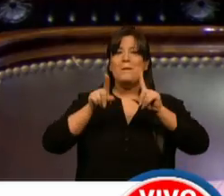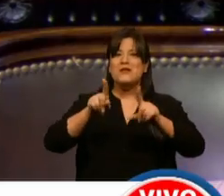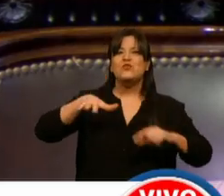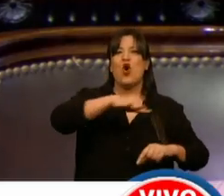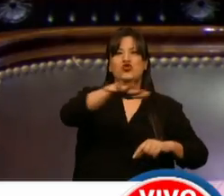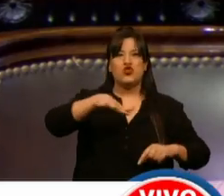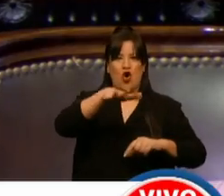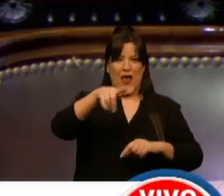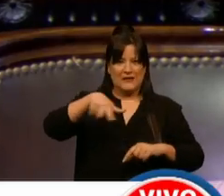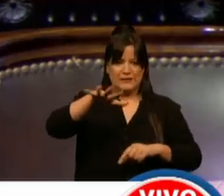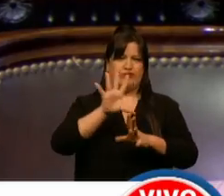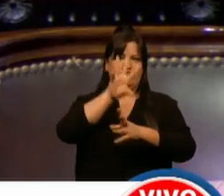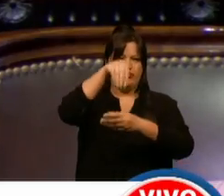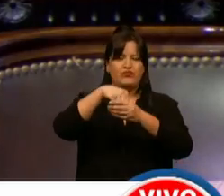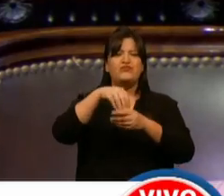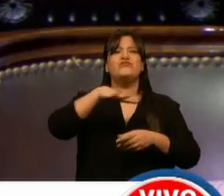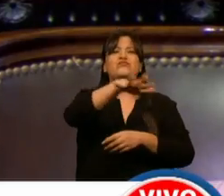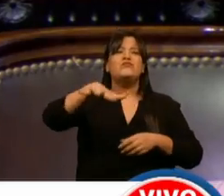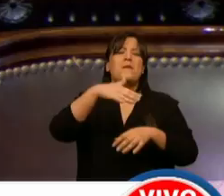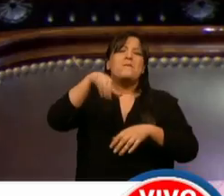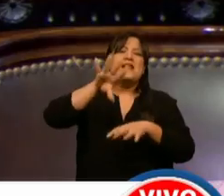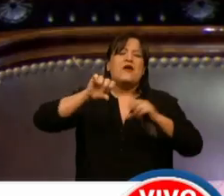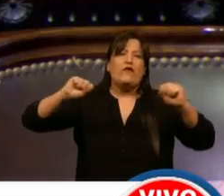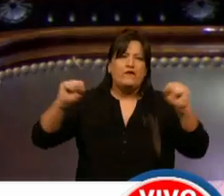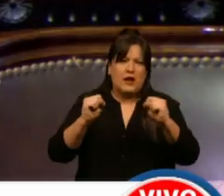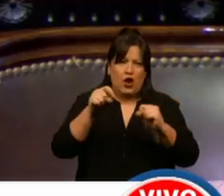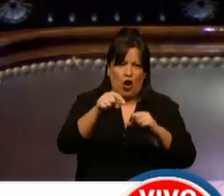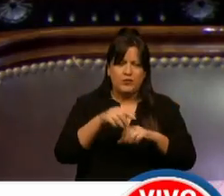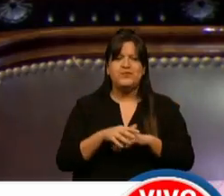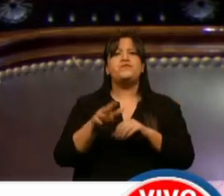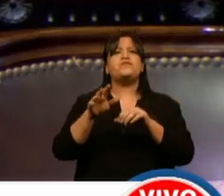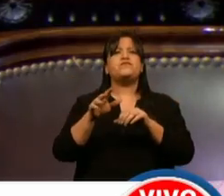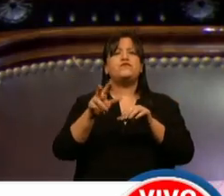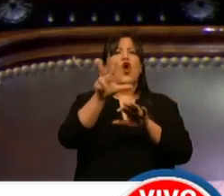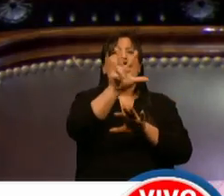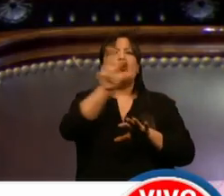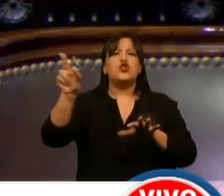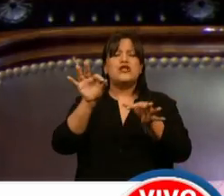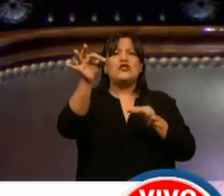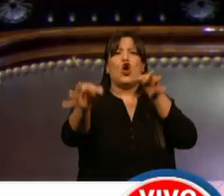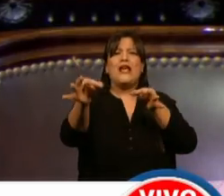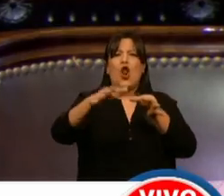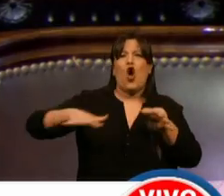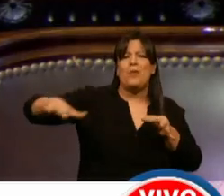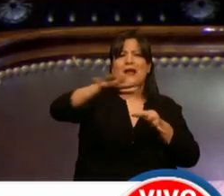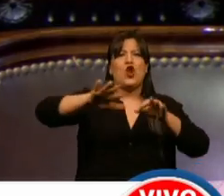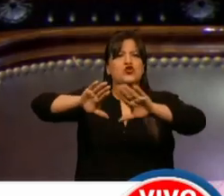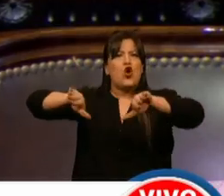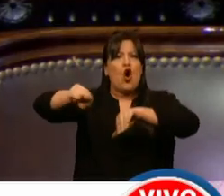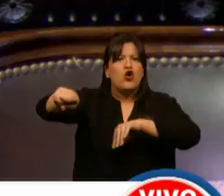ampliadas a las zonas frías hay 800 kilómetros de costa que se van a ver